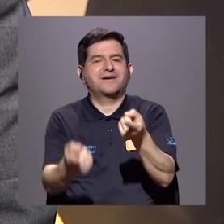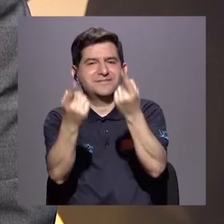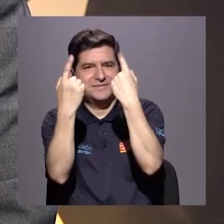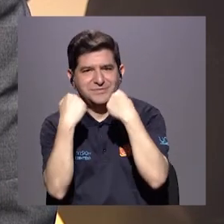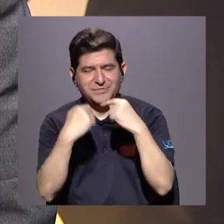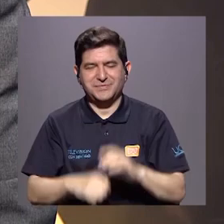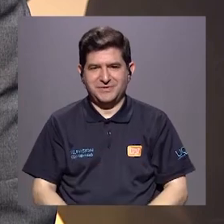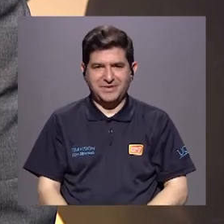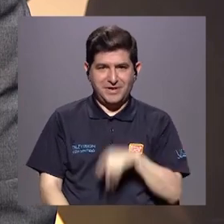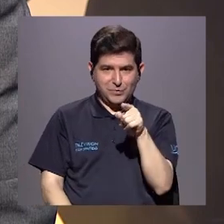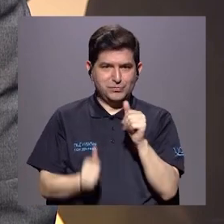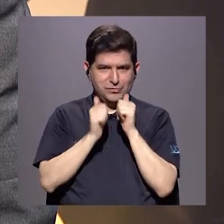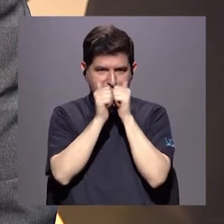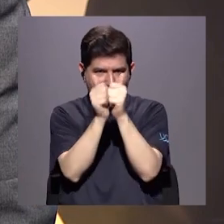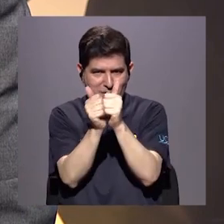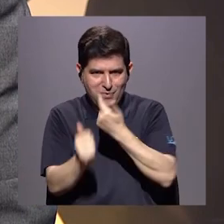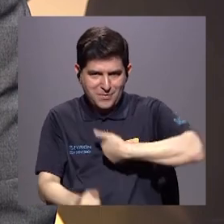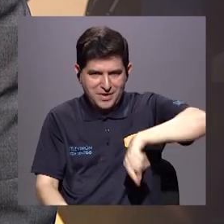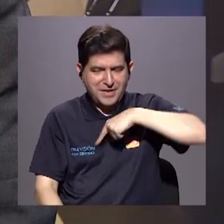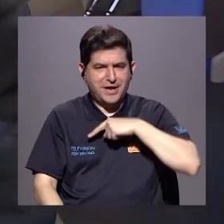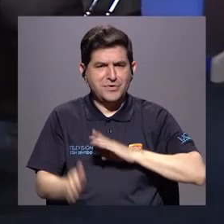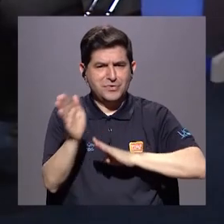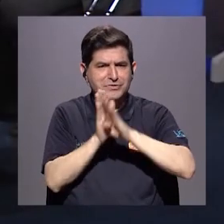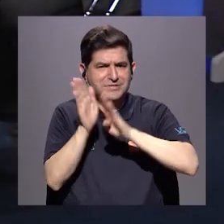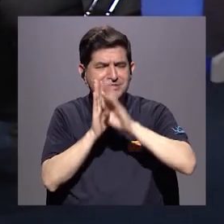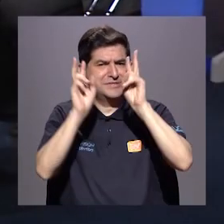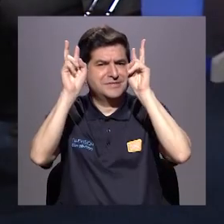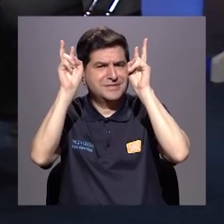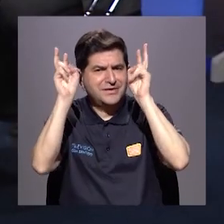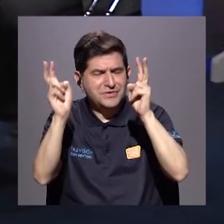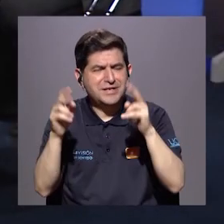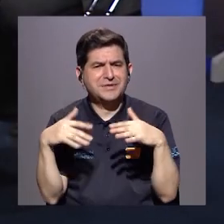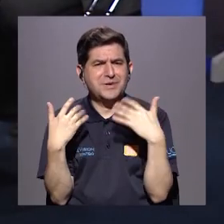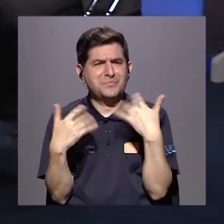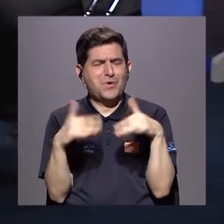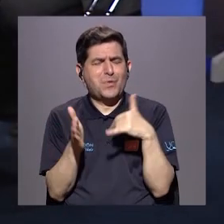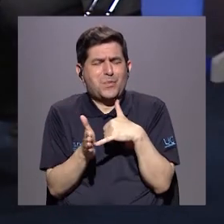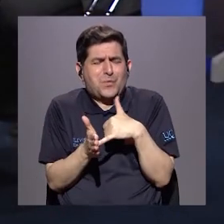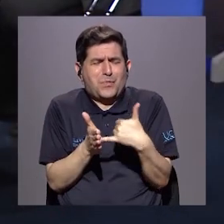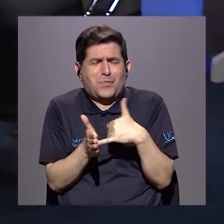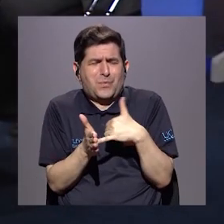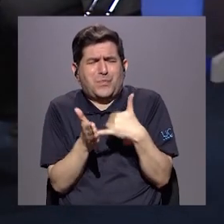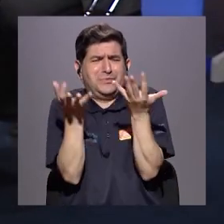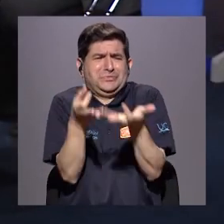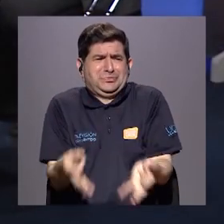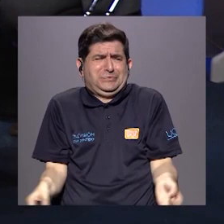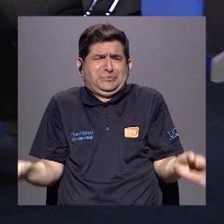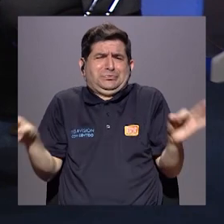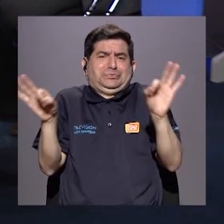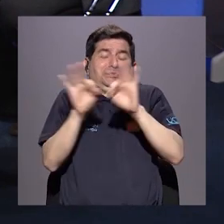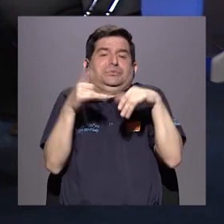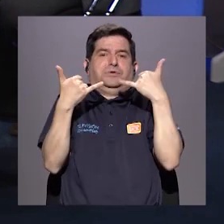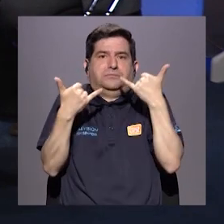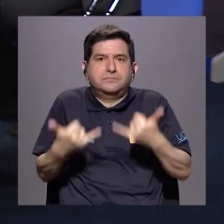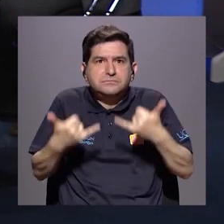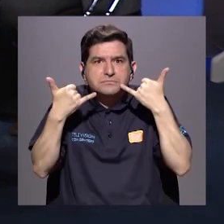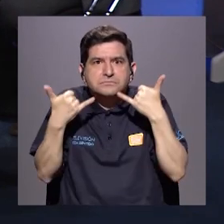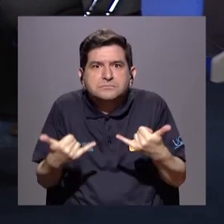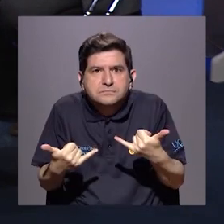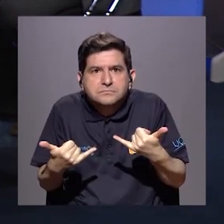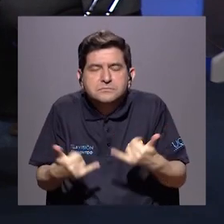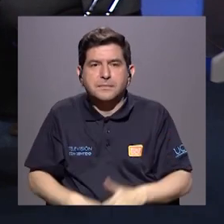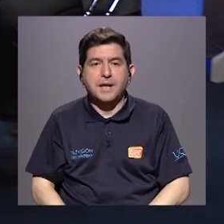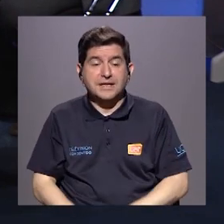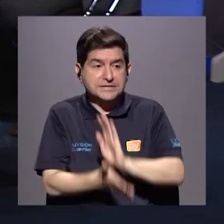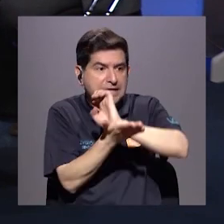acá hoy estás acompañándonos para desarrollar un tema bastante sensible bastante importante en la actualidad que es